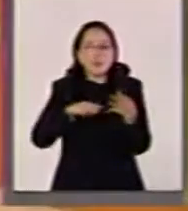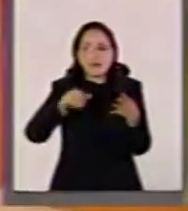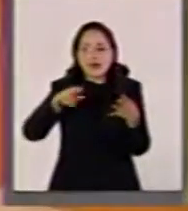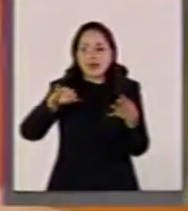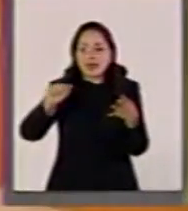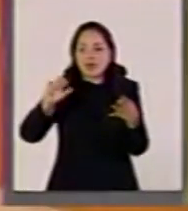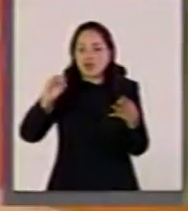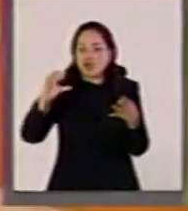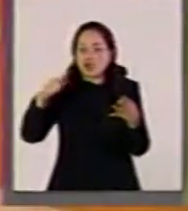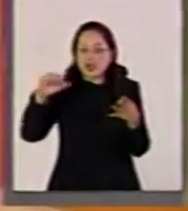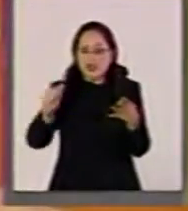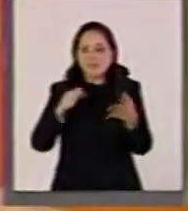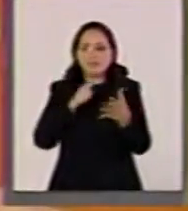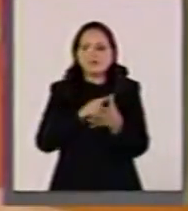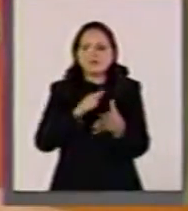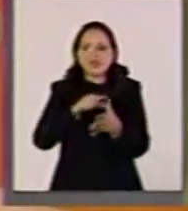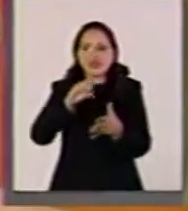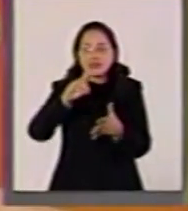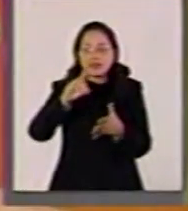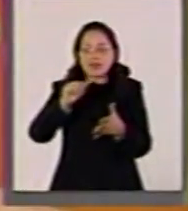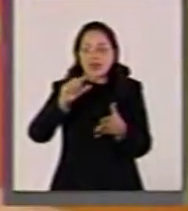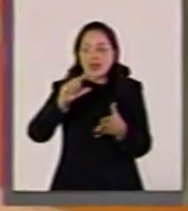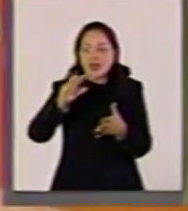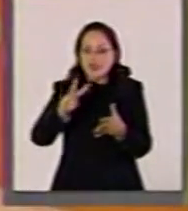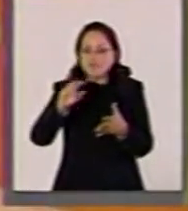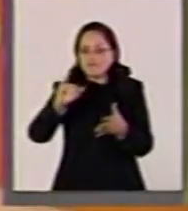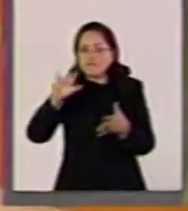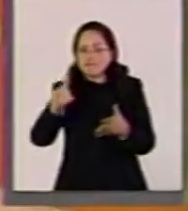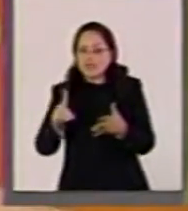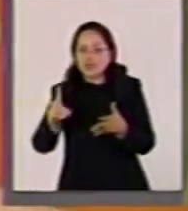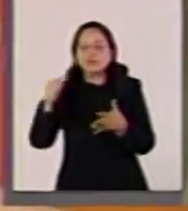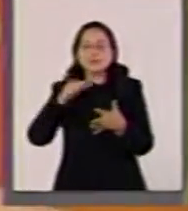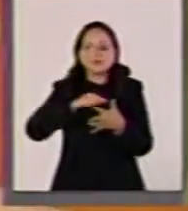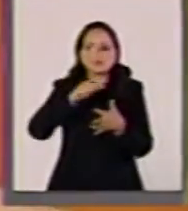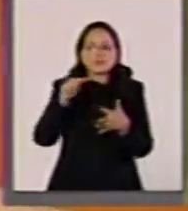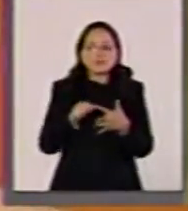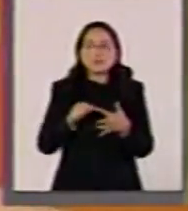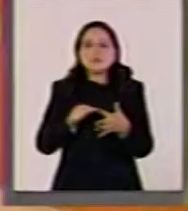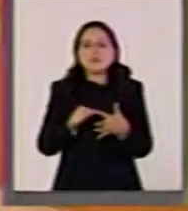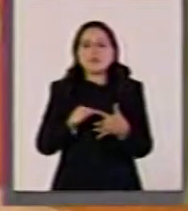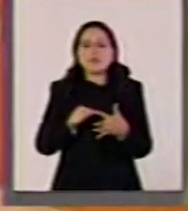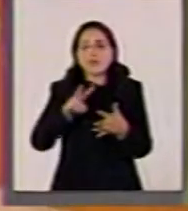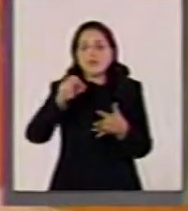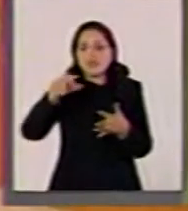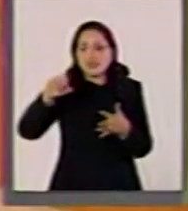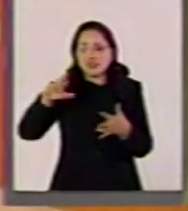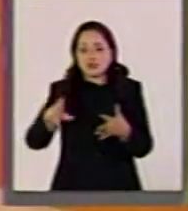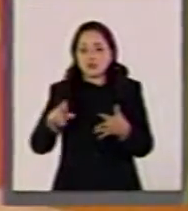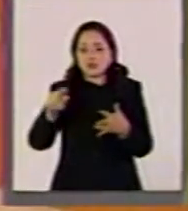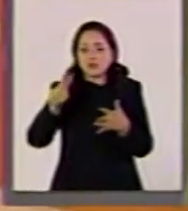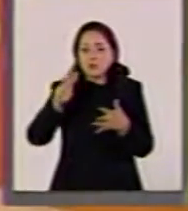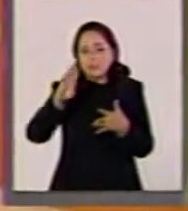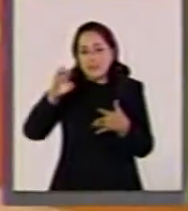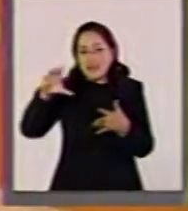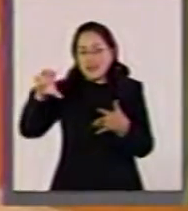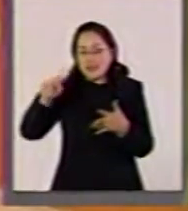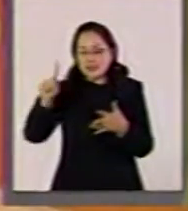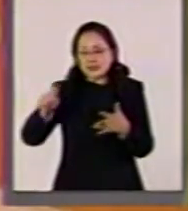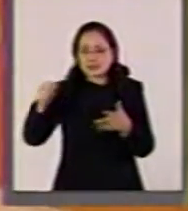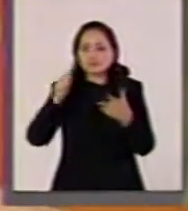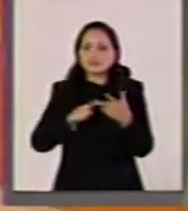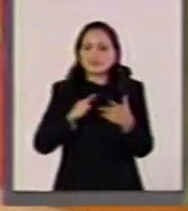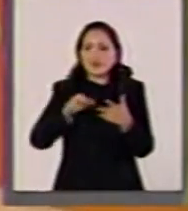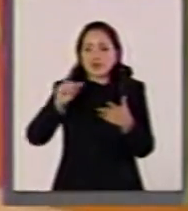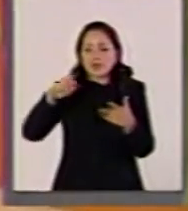Olga Noriega Sáenz, David Kersenovich Istalvinovich, Víctor Vélez Espejel,